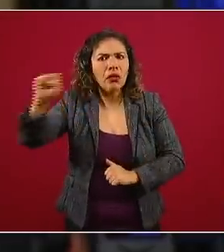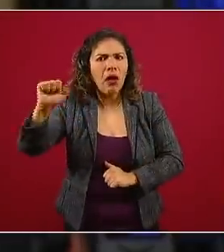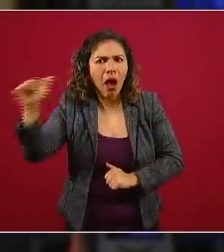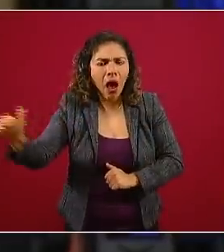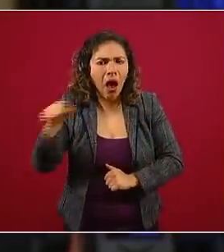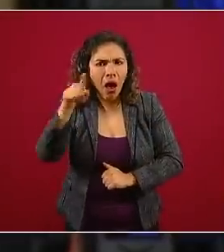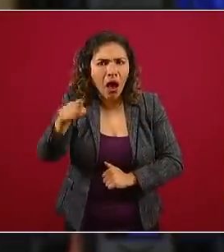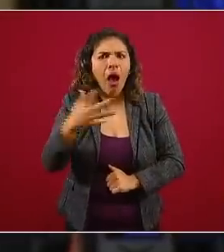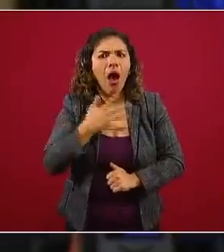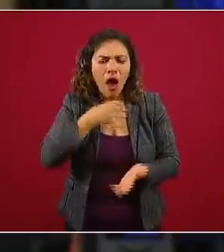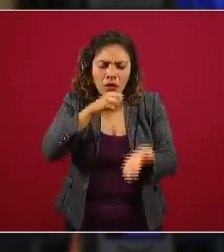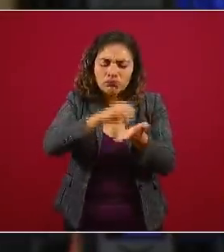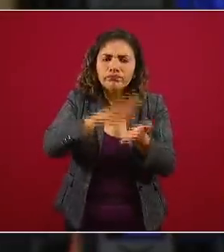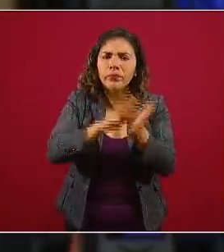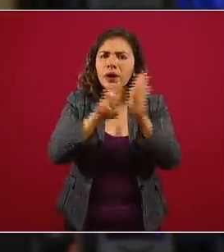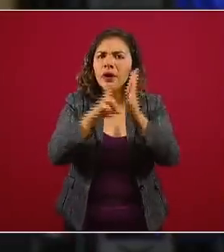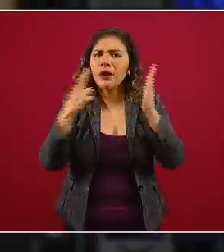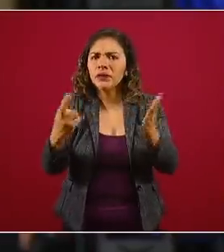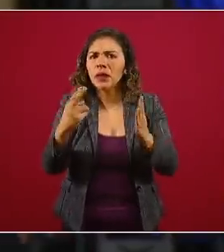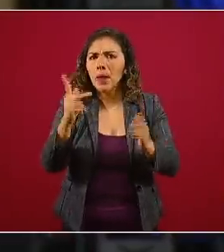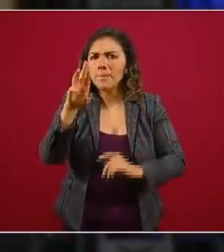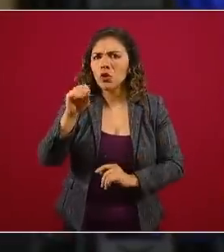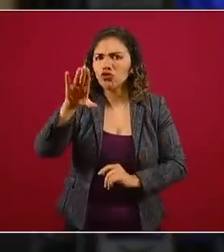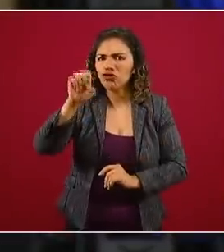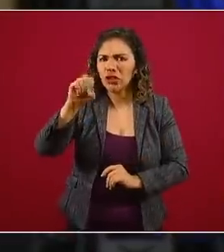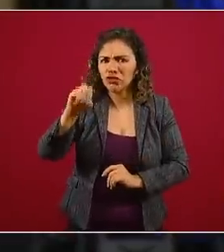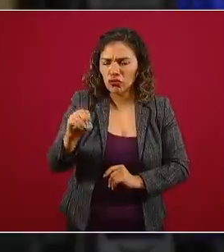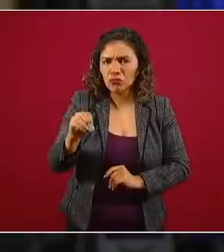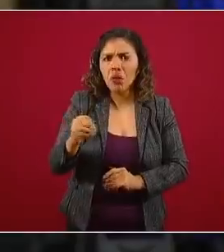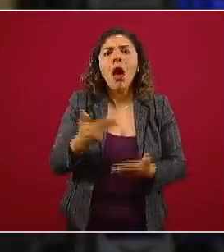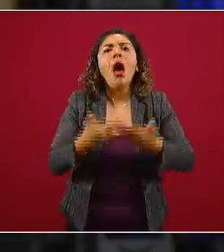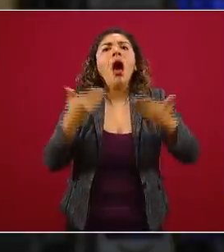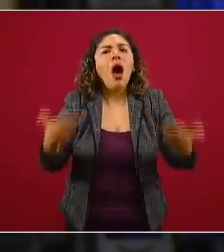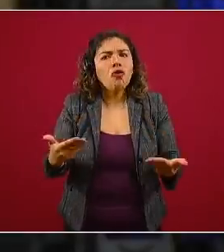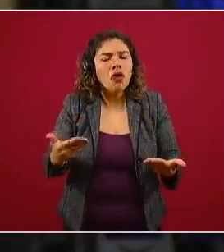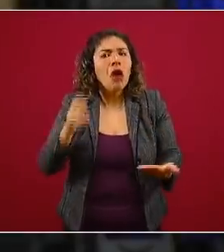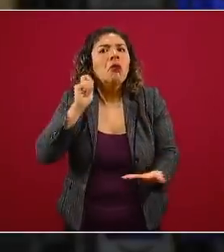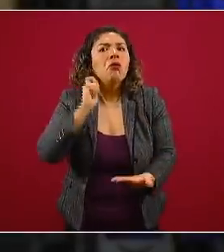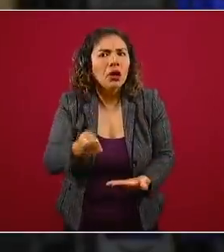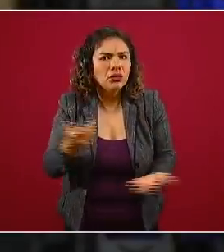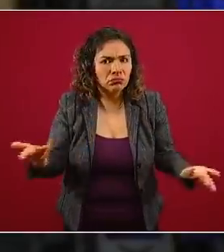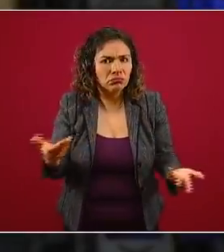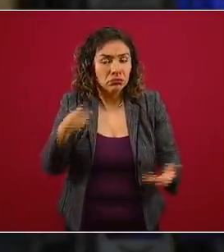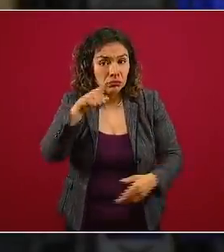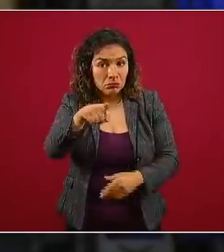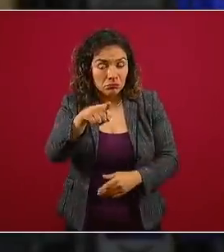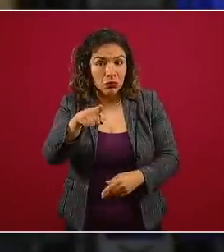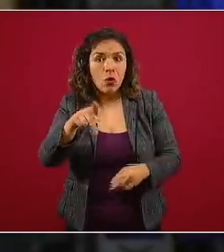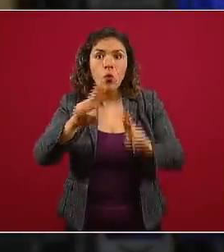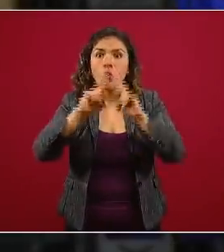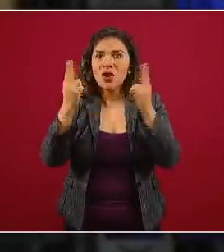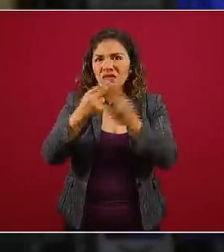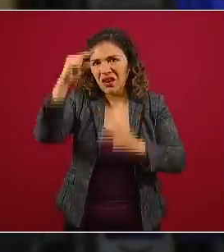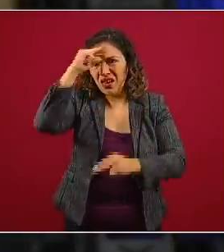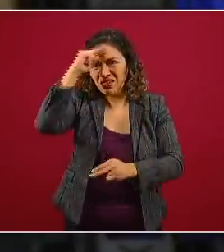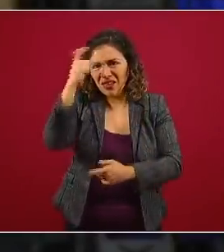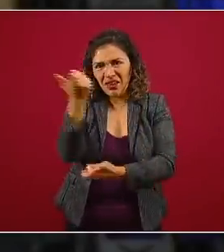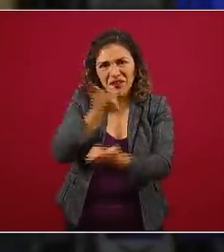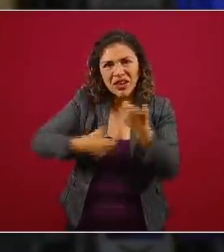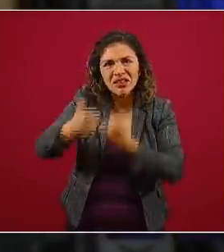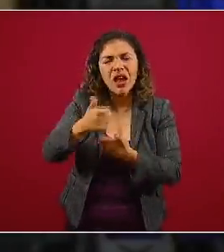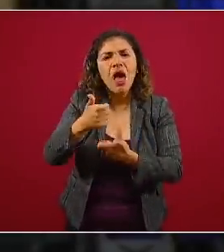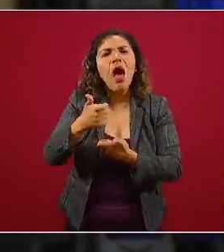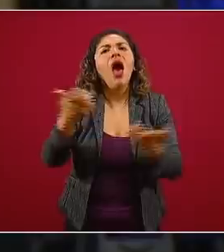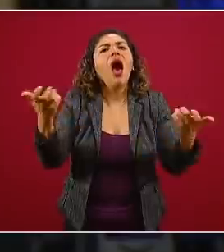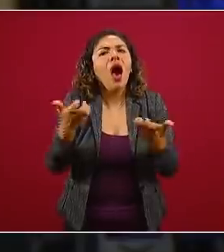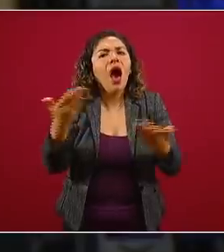y que conste en la revista proceso en este número que procede la secretaría de función pública la unidad de inteligencia financiera que hay